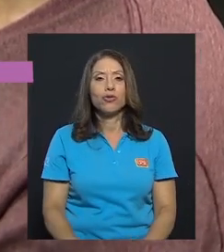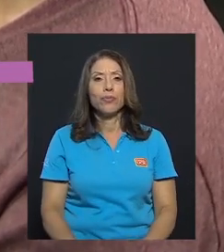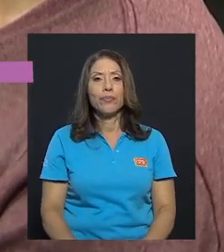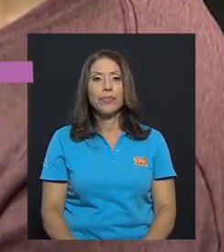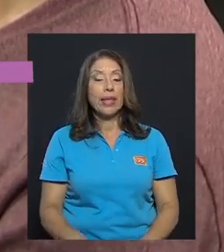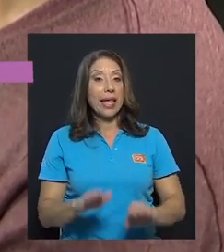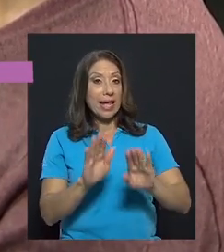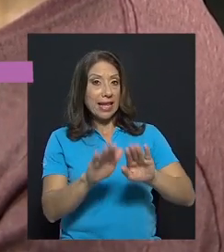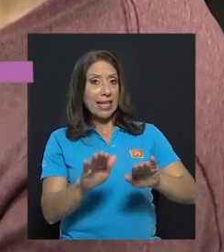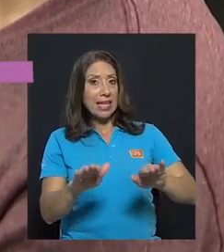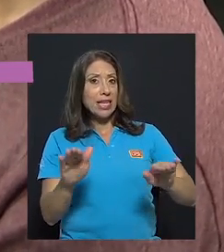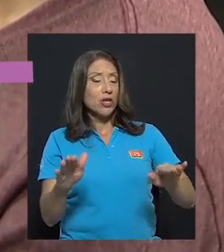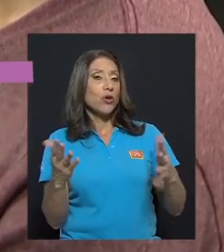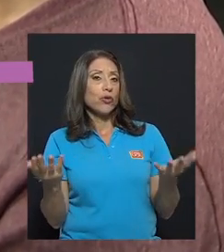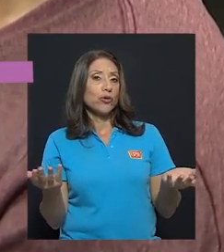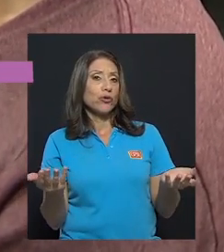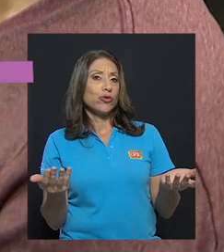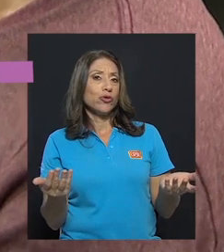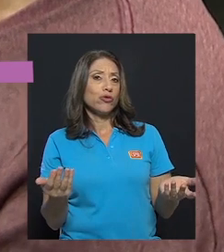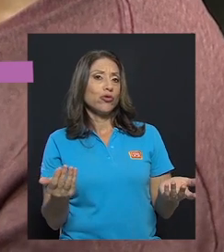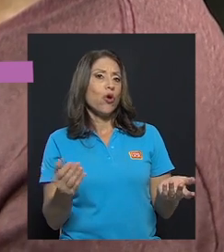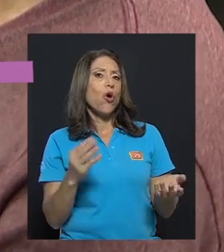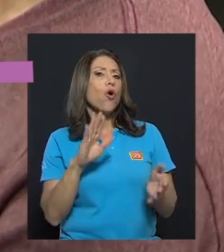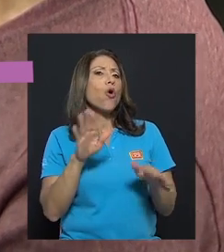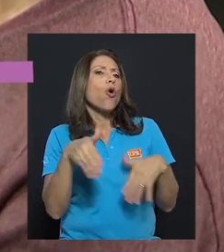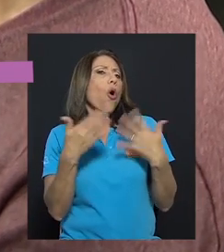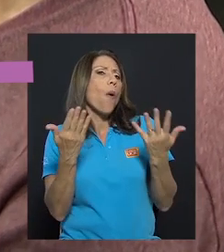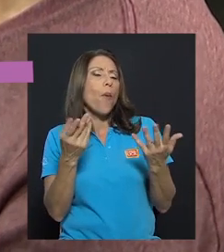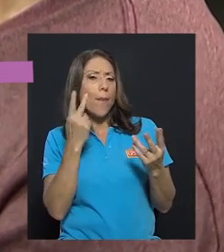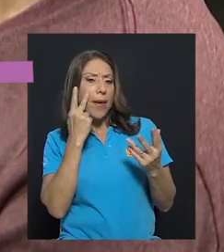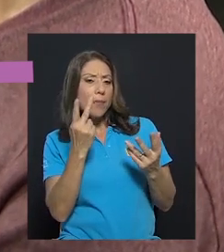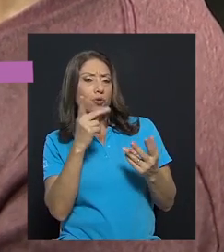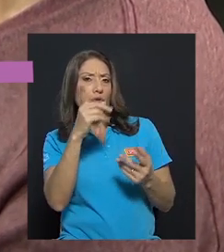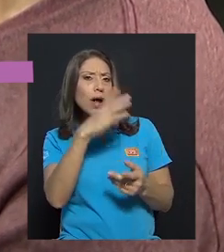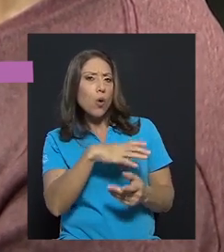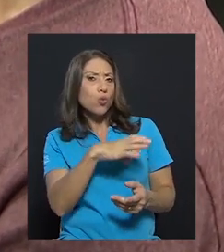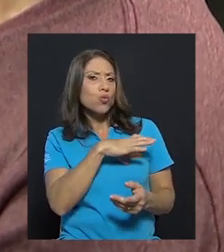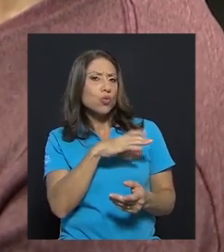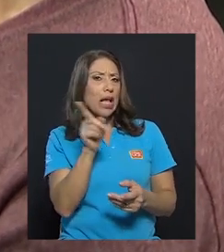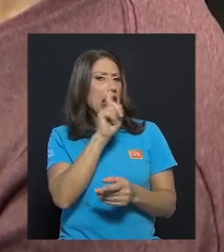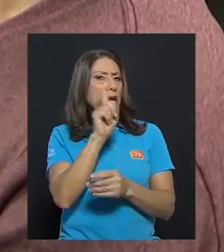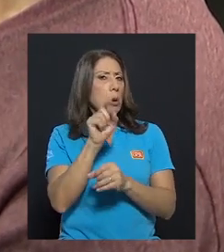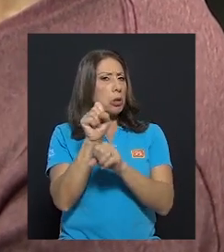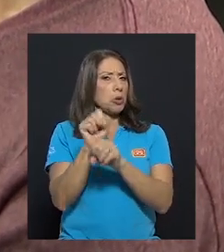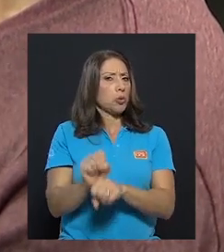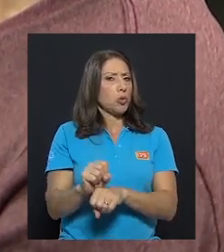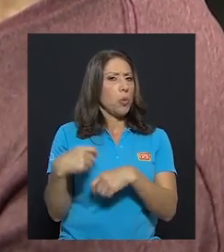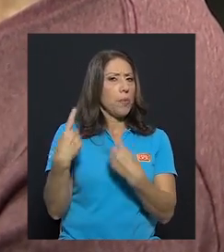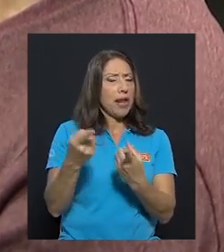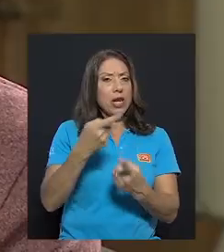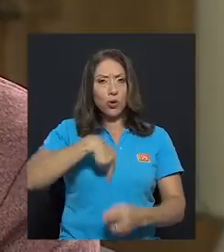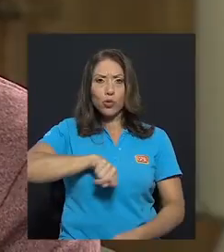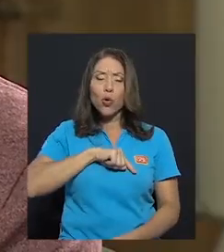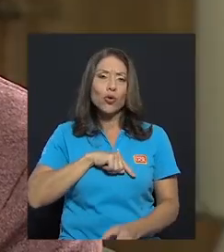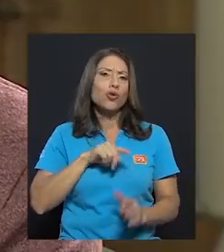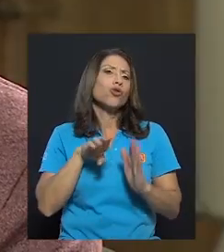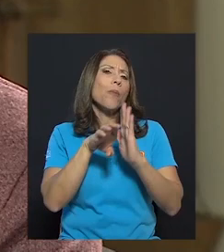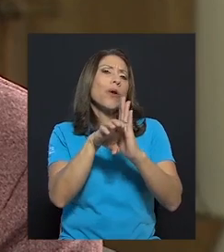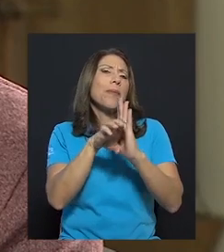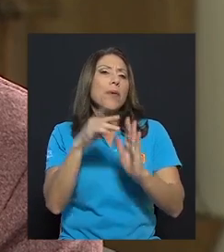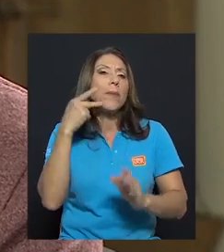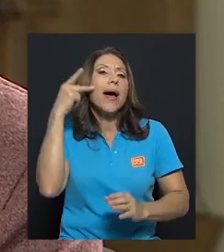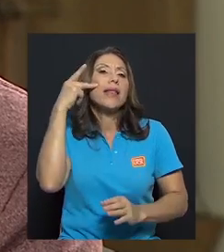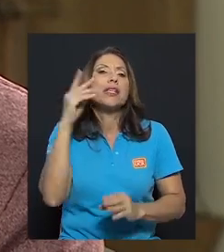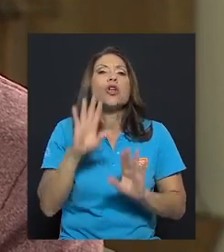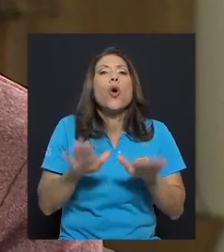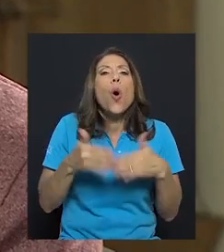en los niños, sobre todo cuando es no tradicional, alguna conducta no tradicional, y cómo lo identificamos nosotros como padres? Sí, en